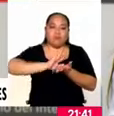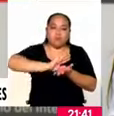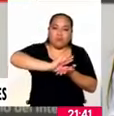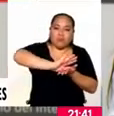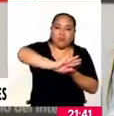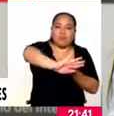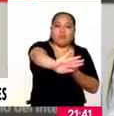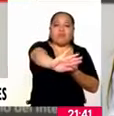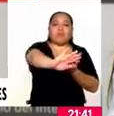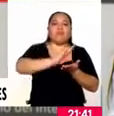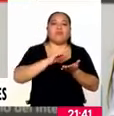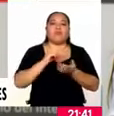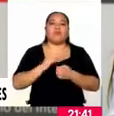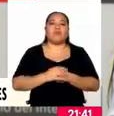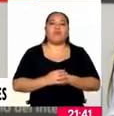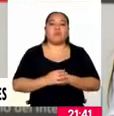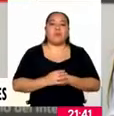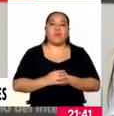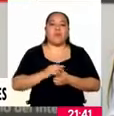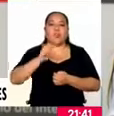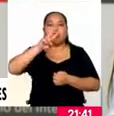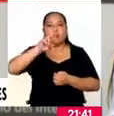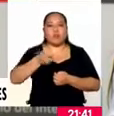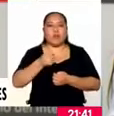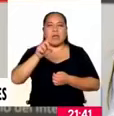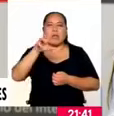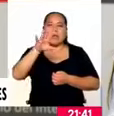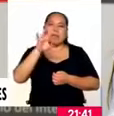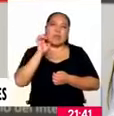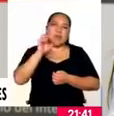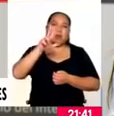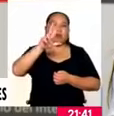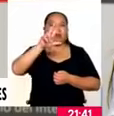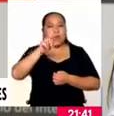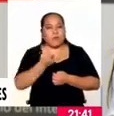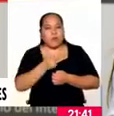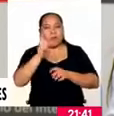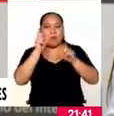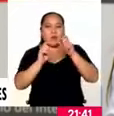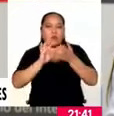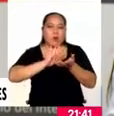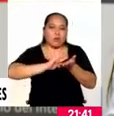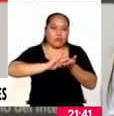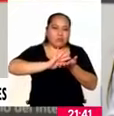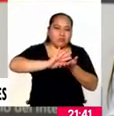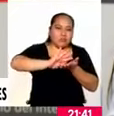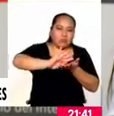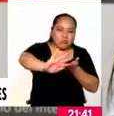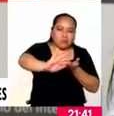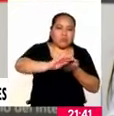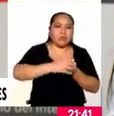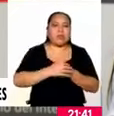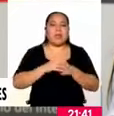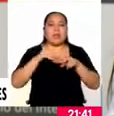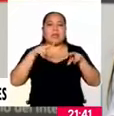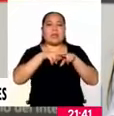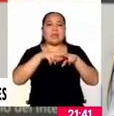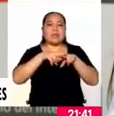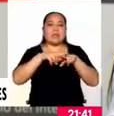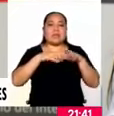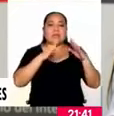repeler esta situación. Estamos hablando de 2.500, 3.000 manifestantes, y en el caso de la estación,